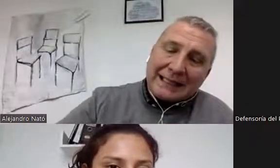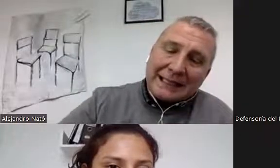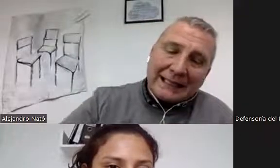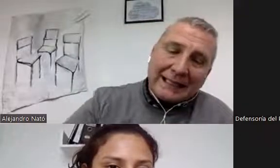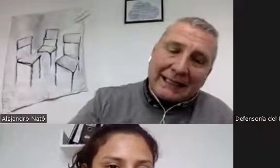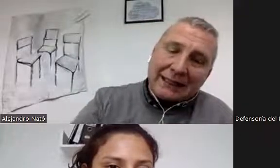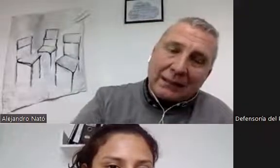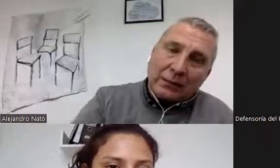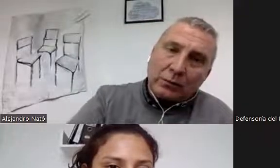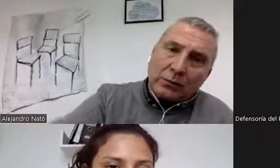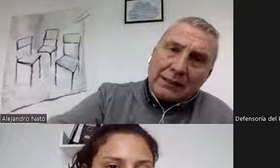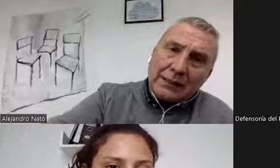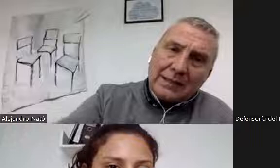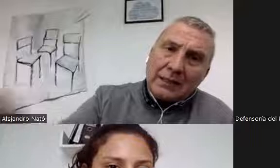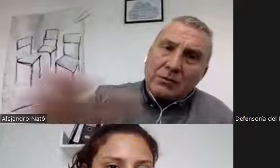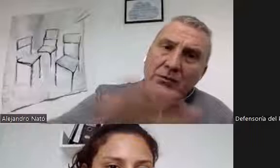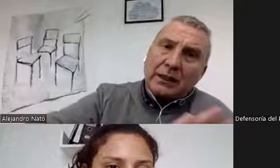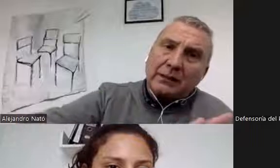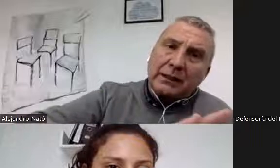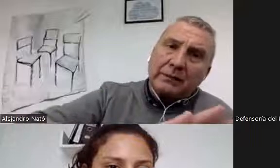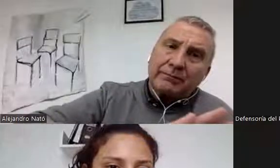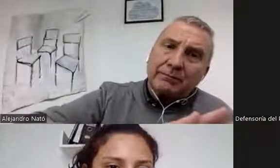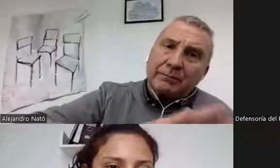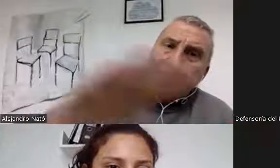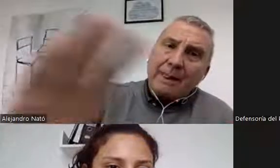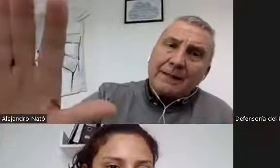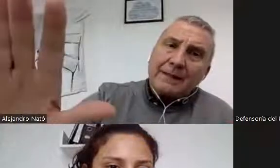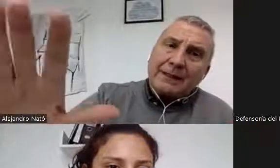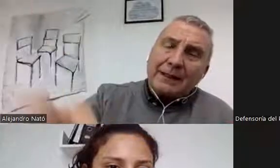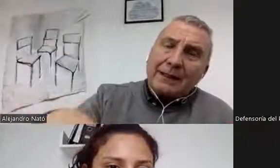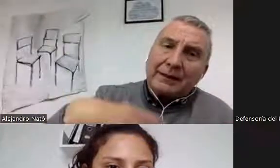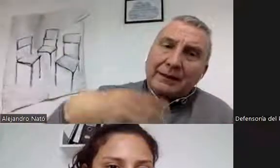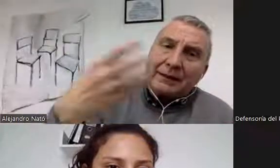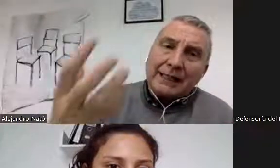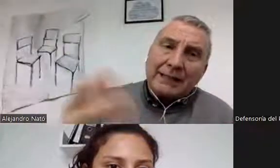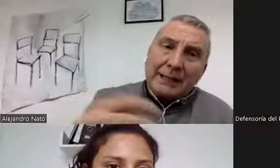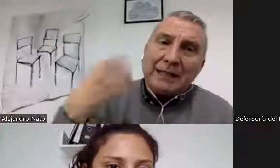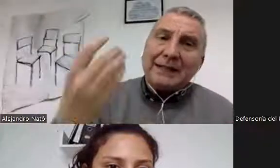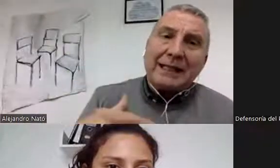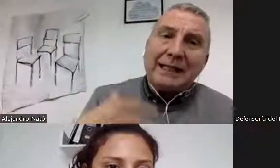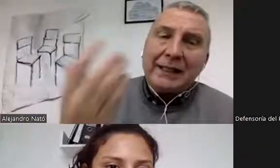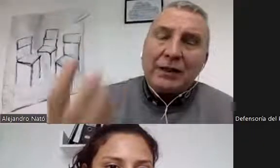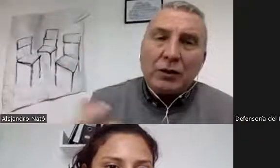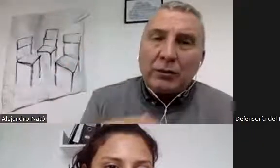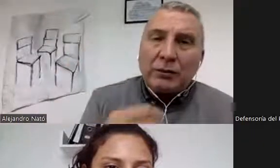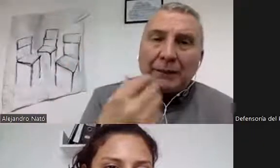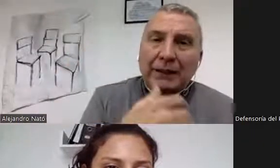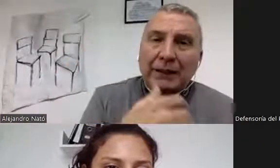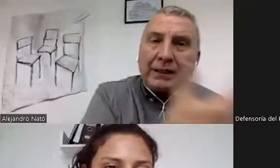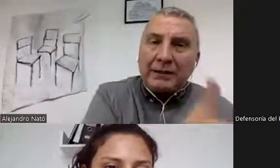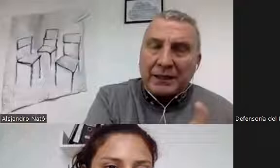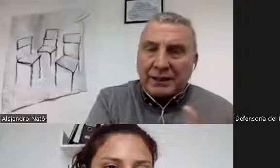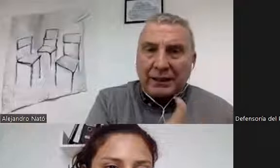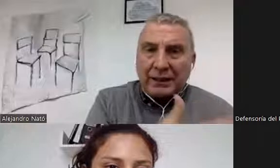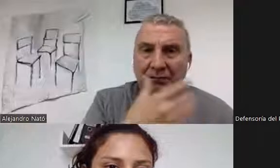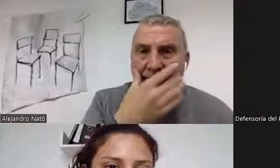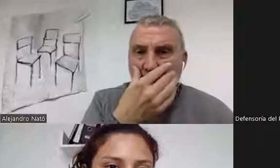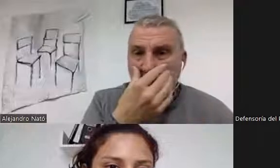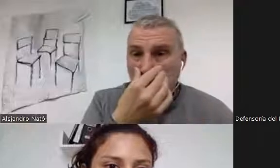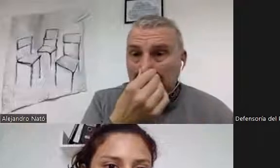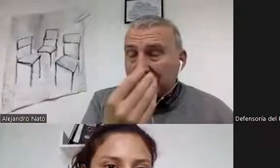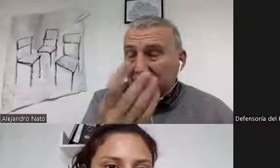y pareciera ser que interculturalidad es algo que está también tan lindo como la palabra